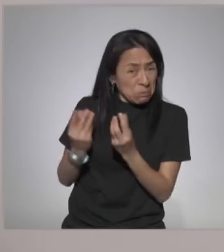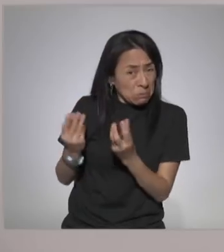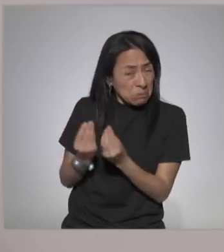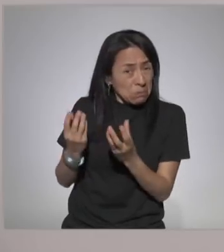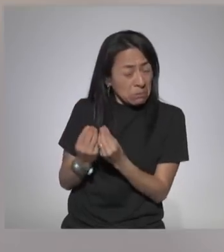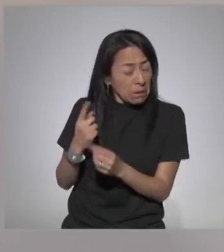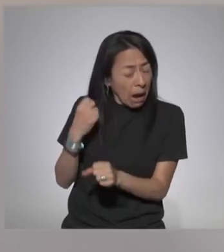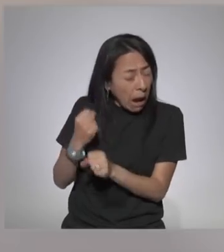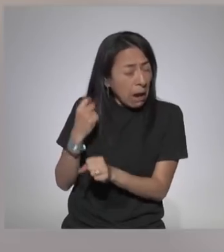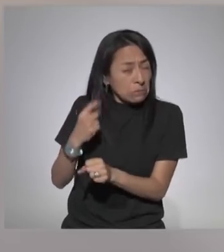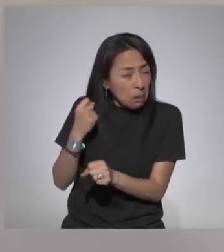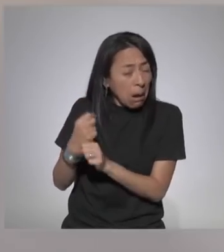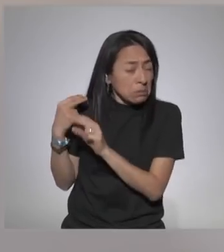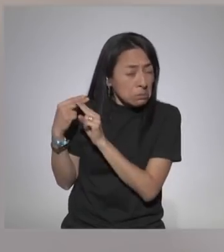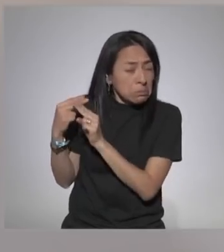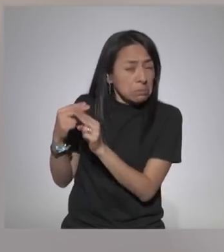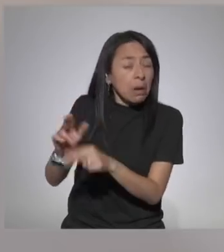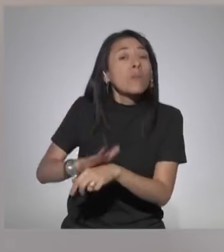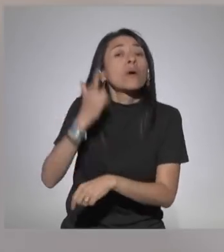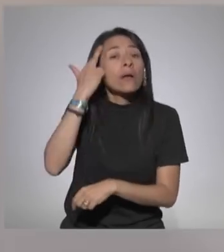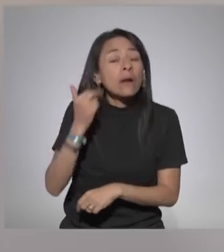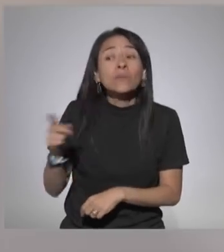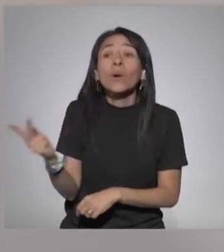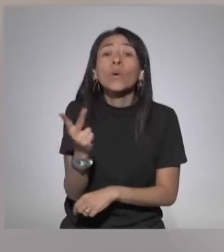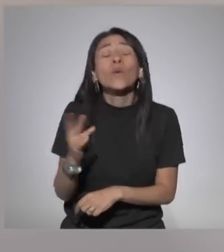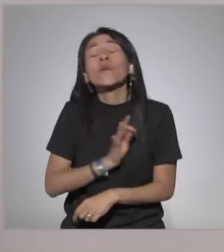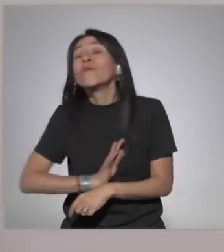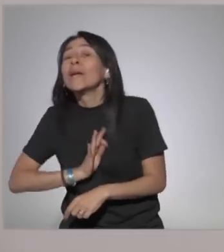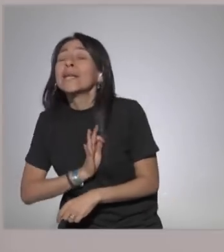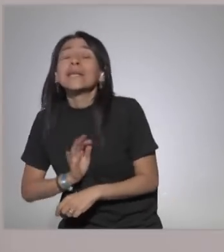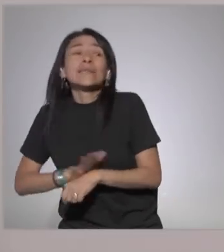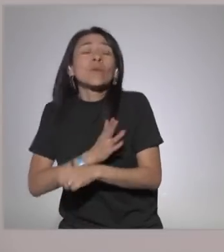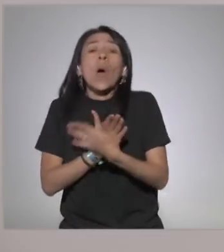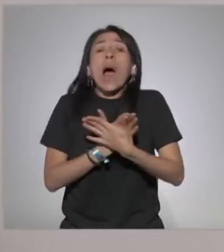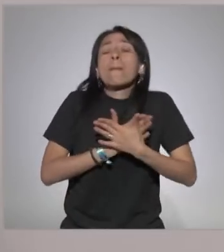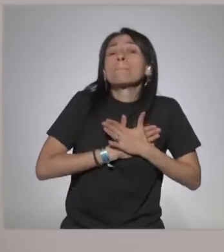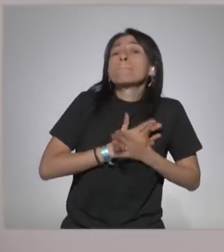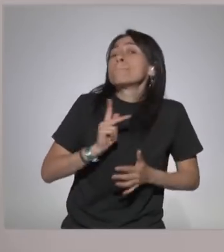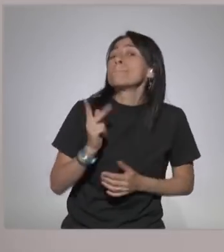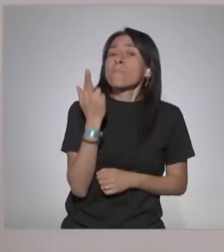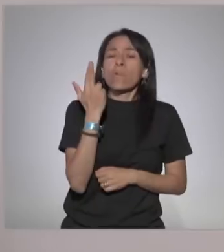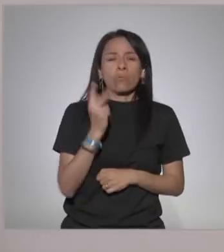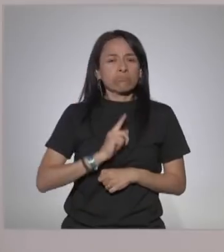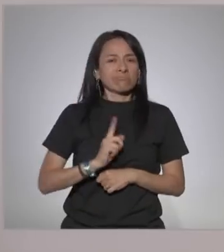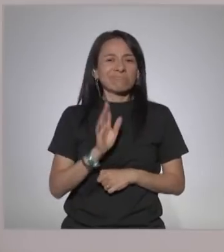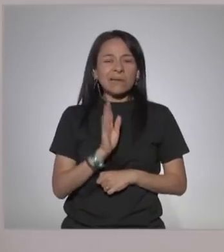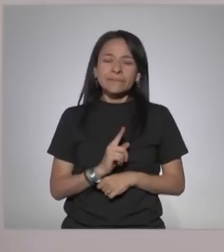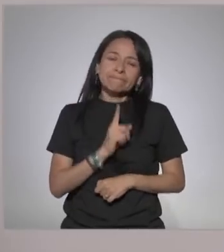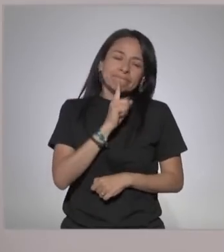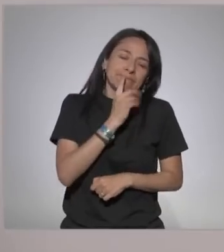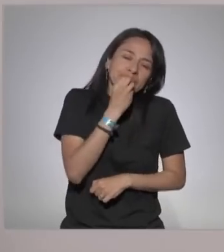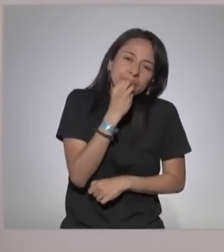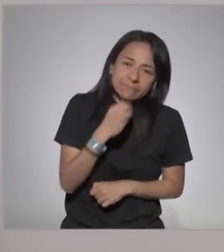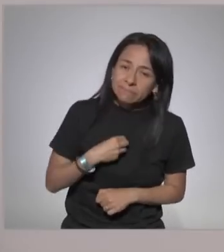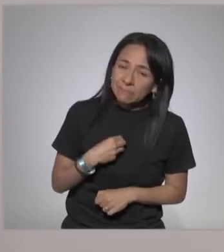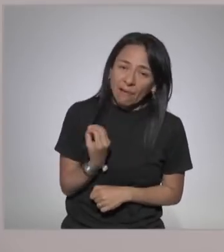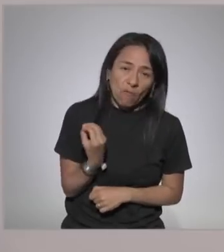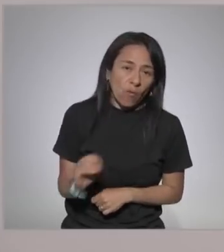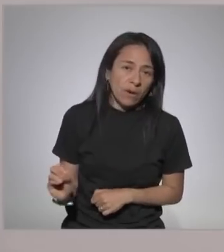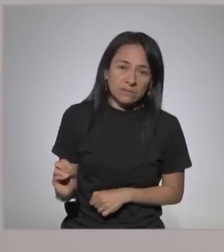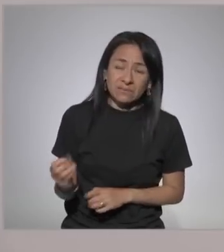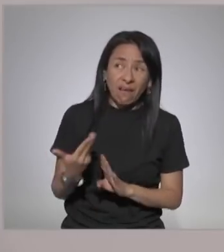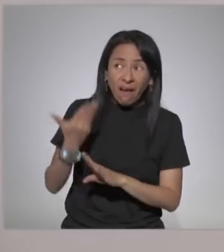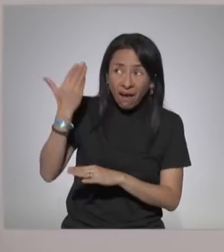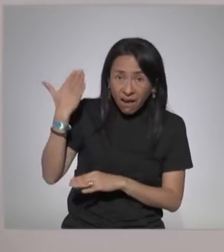no es por la felicidad ni por el amor, sino por una obligación, sino porque antes el divorcio ni siquiera era